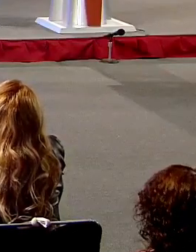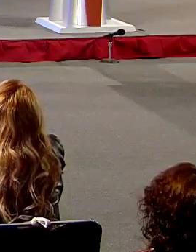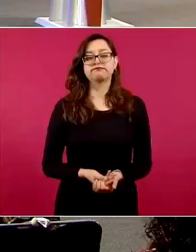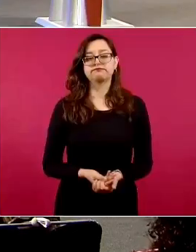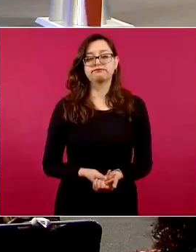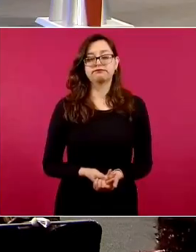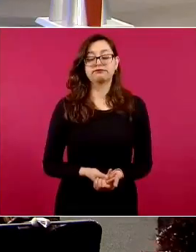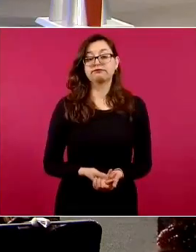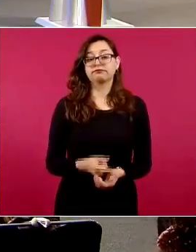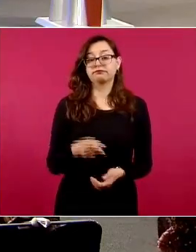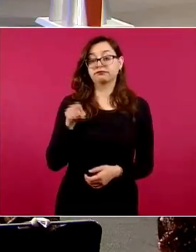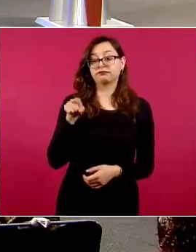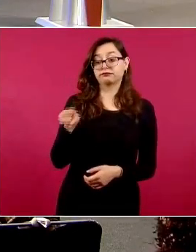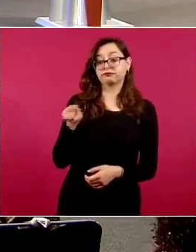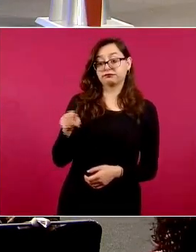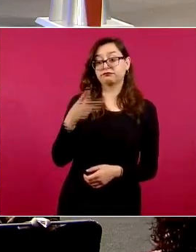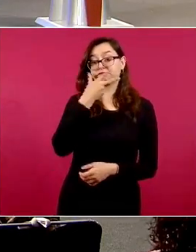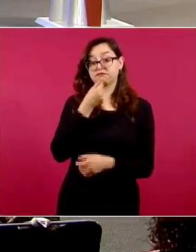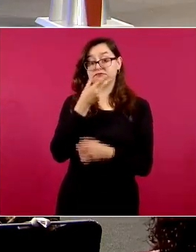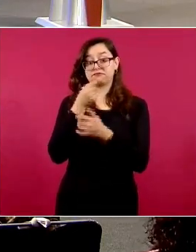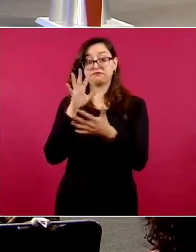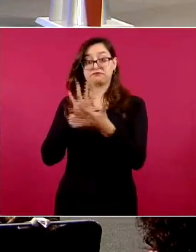Se informa de la libertad